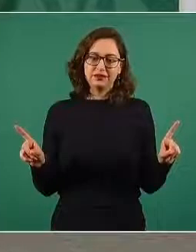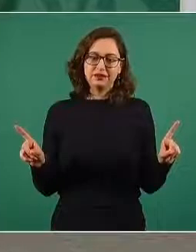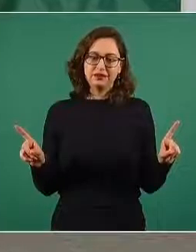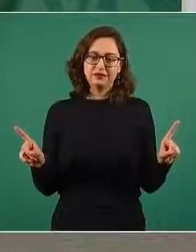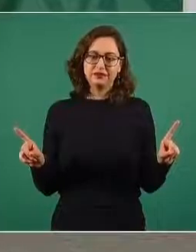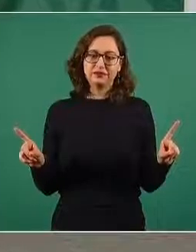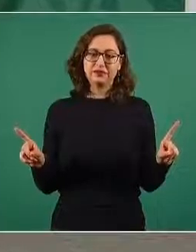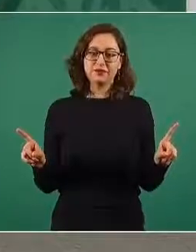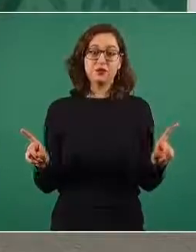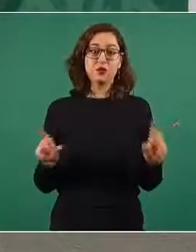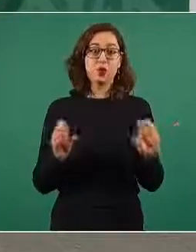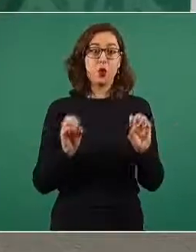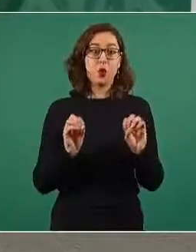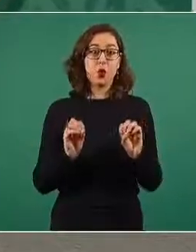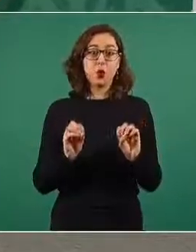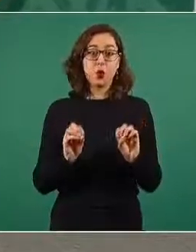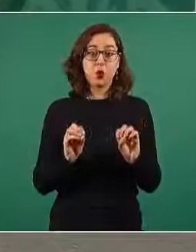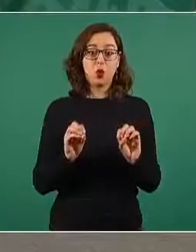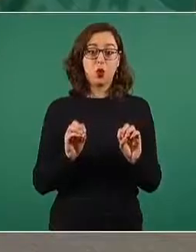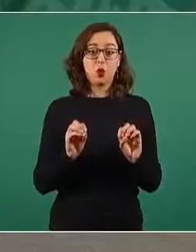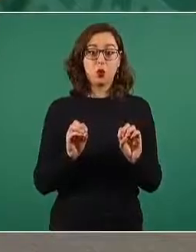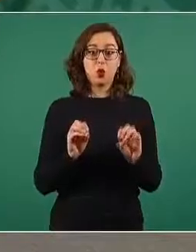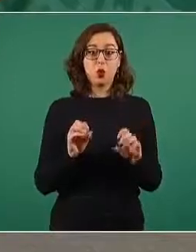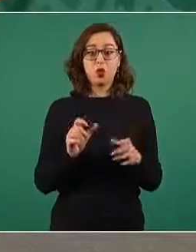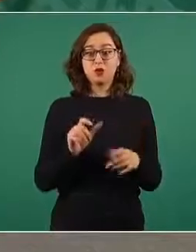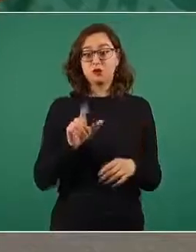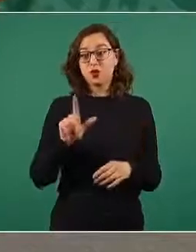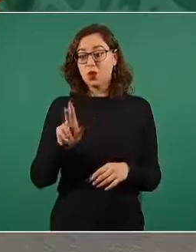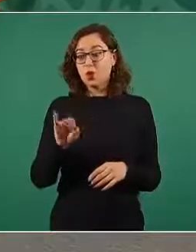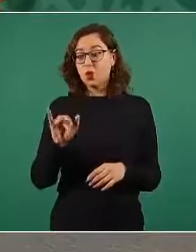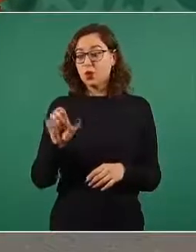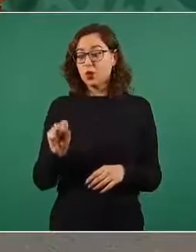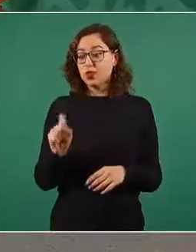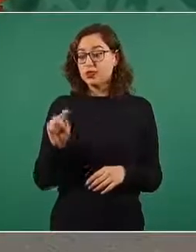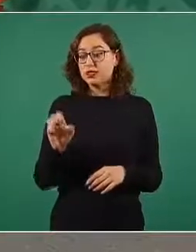O estudiar a Luis Terrazas,